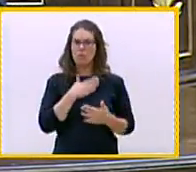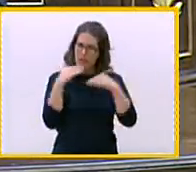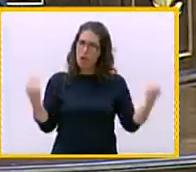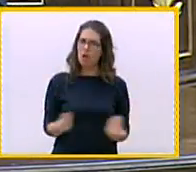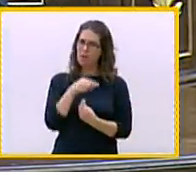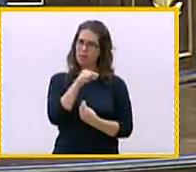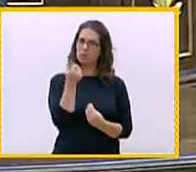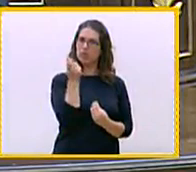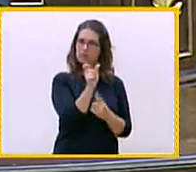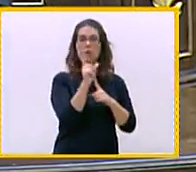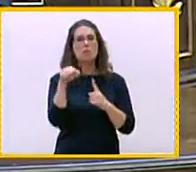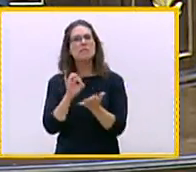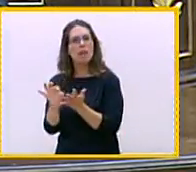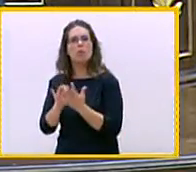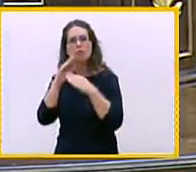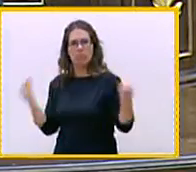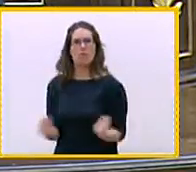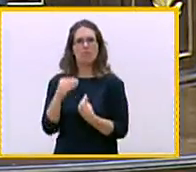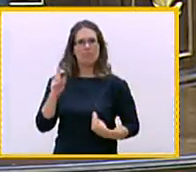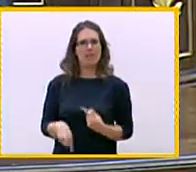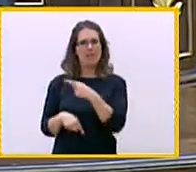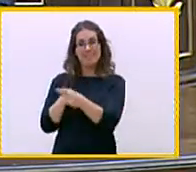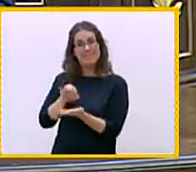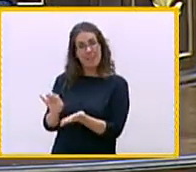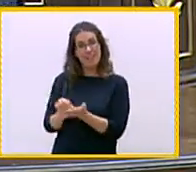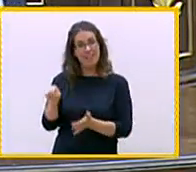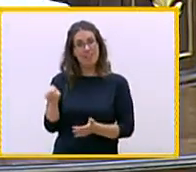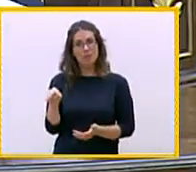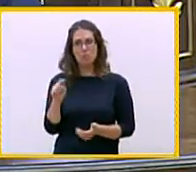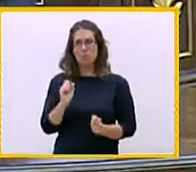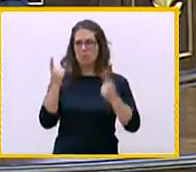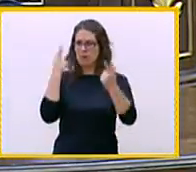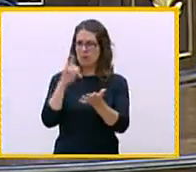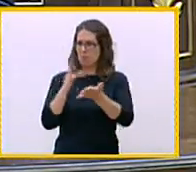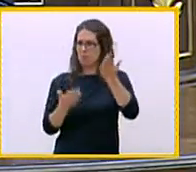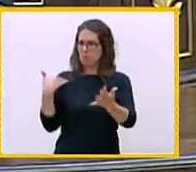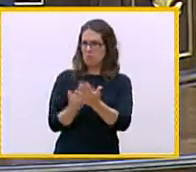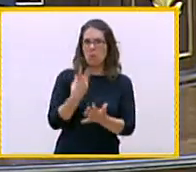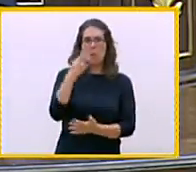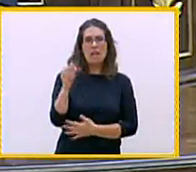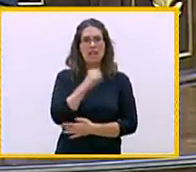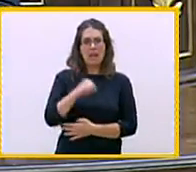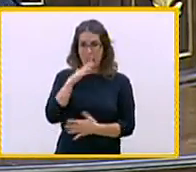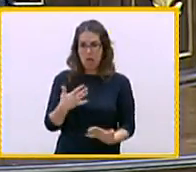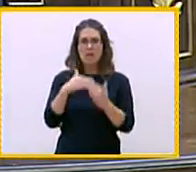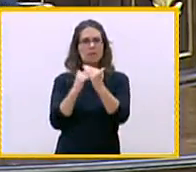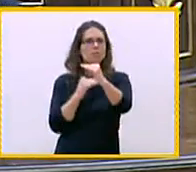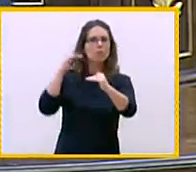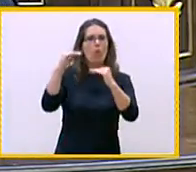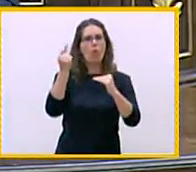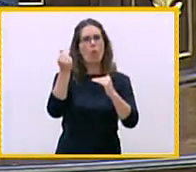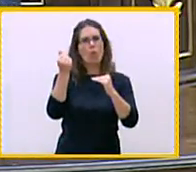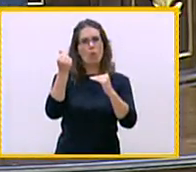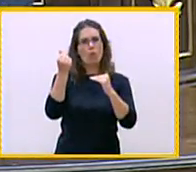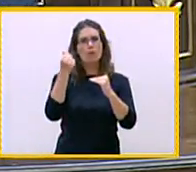servicios. En estos últimos, por primera vez en 20 años, obtenemos superávit. Y el turismo será uno de los